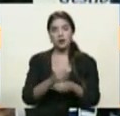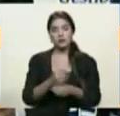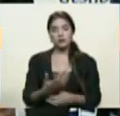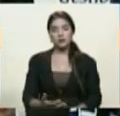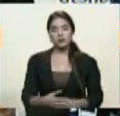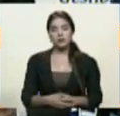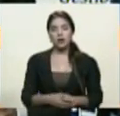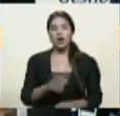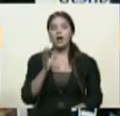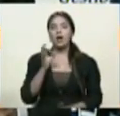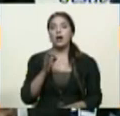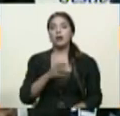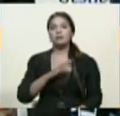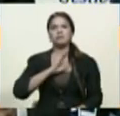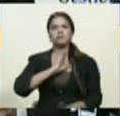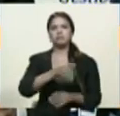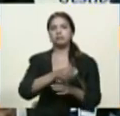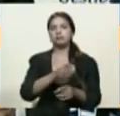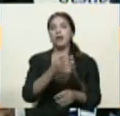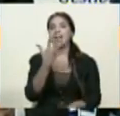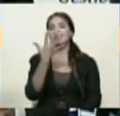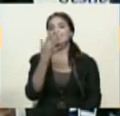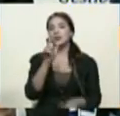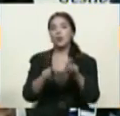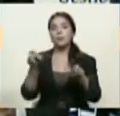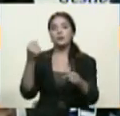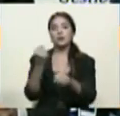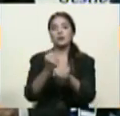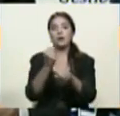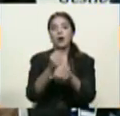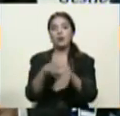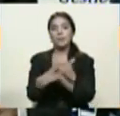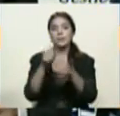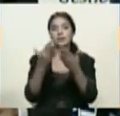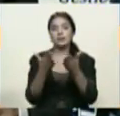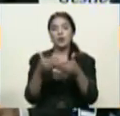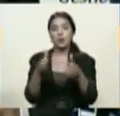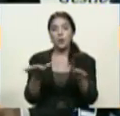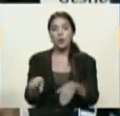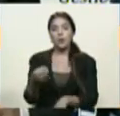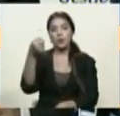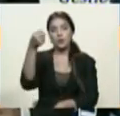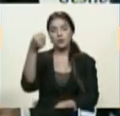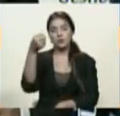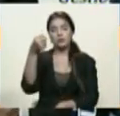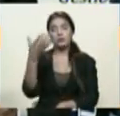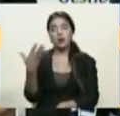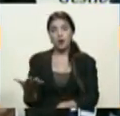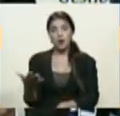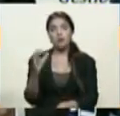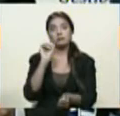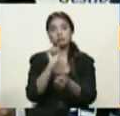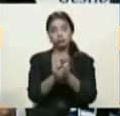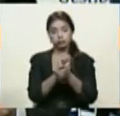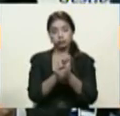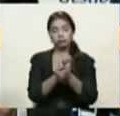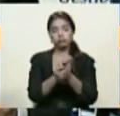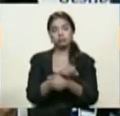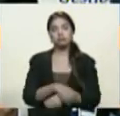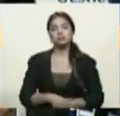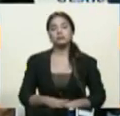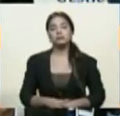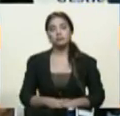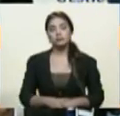orden de la justicia a cinco funcionarios del ministerio público que están privados en este momento libertad